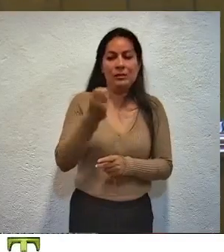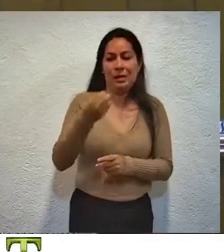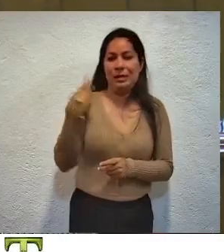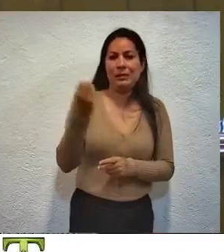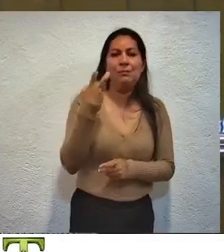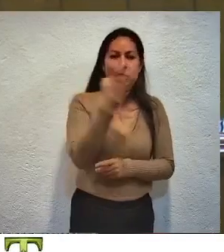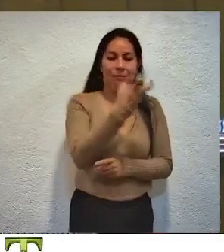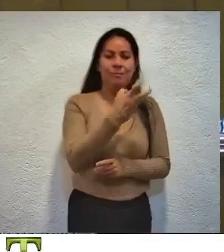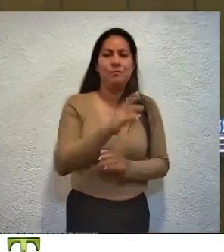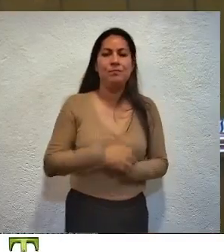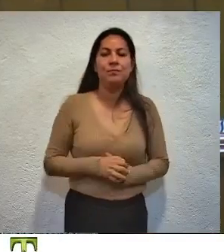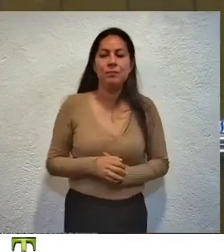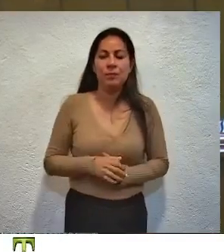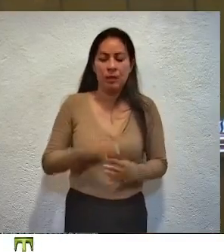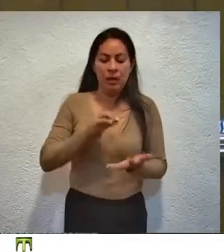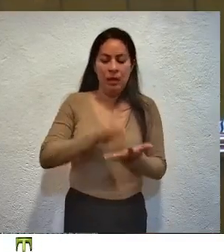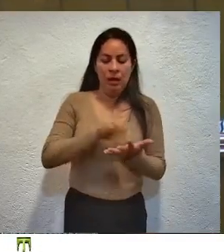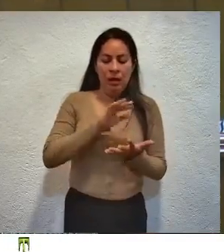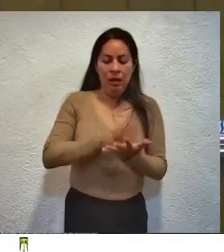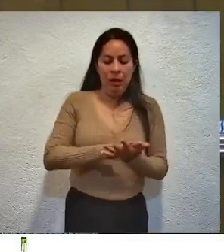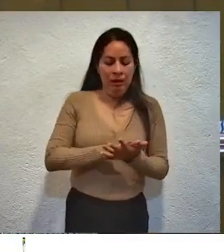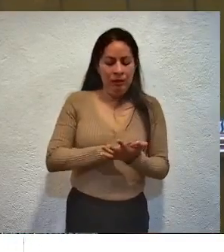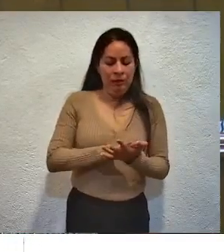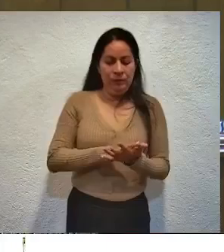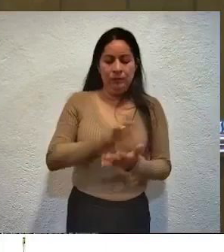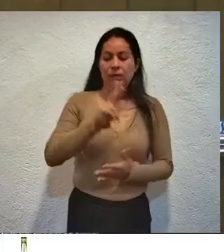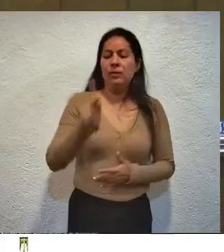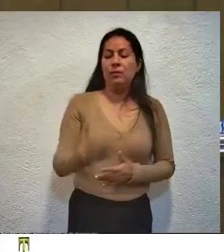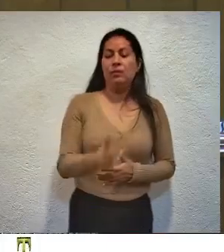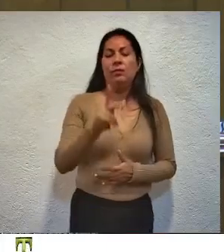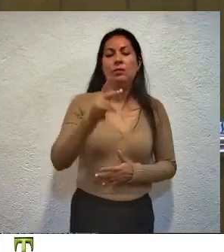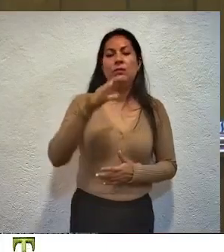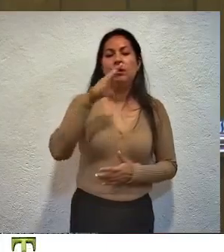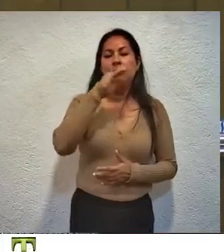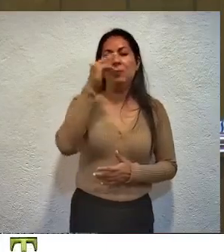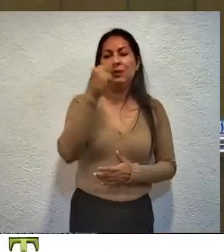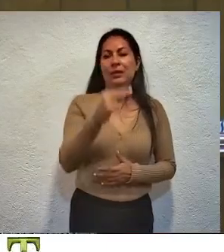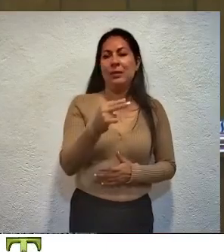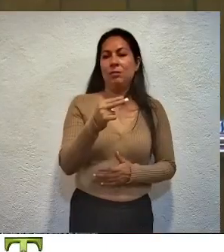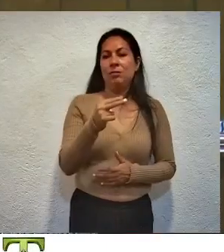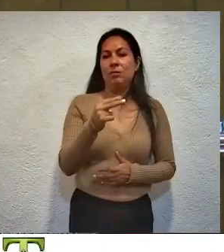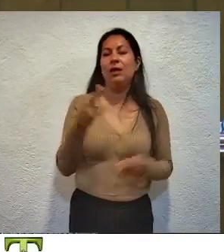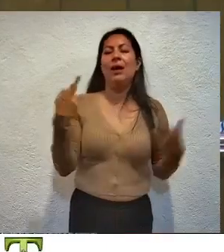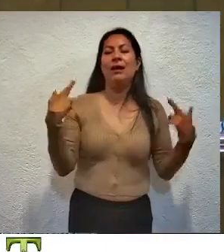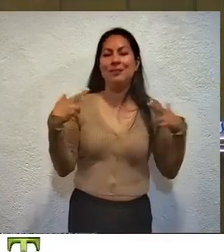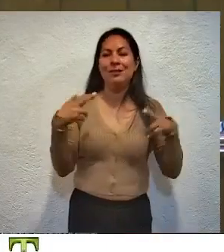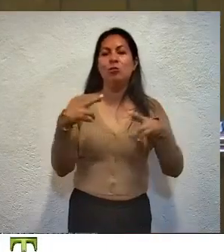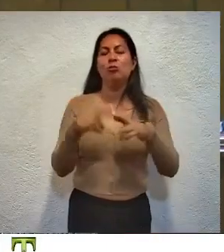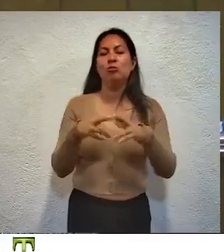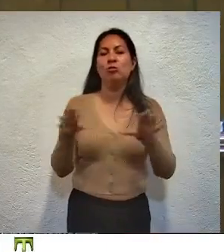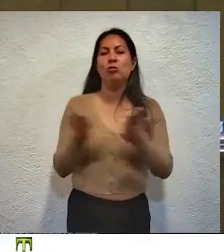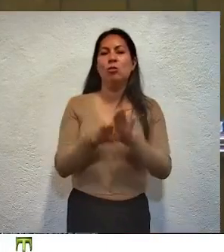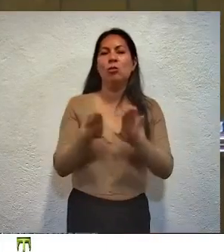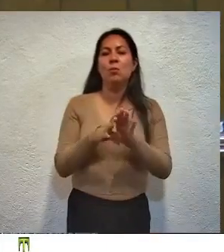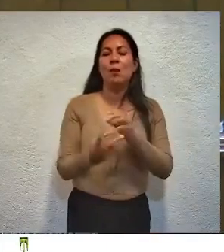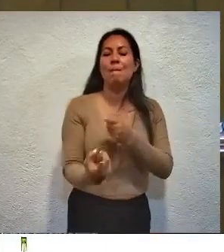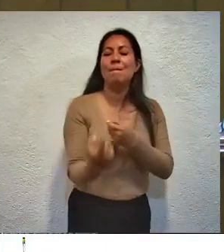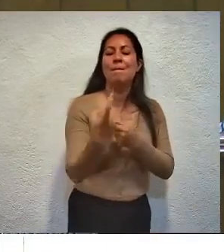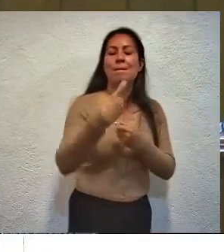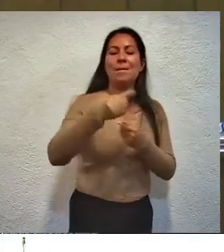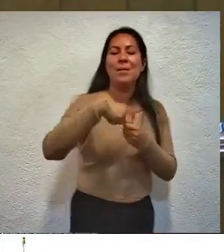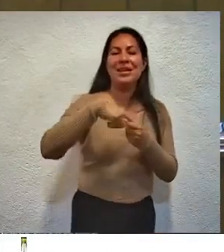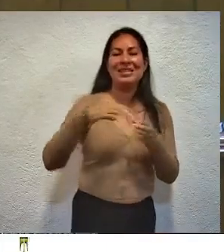asamblea, se establece que el pueblo afromexicano es reconocido como parte de